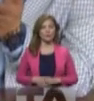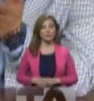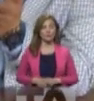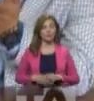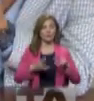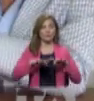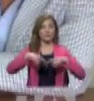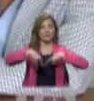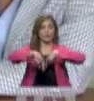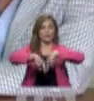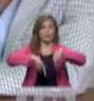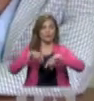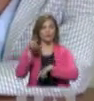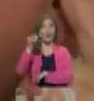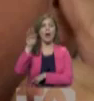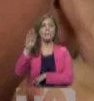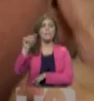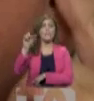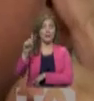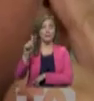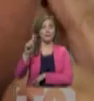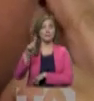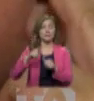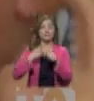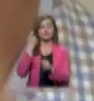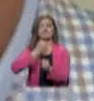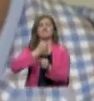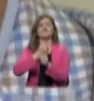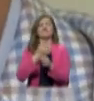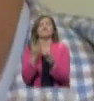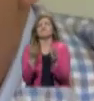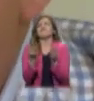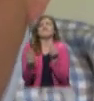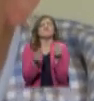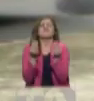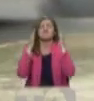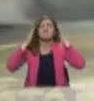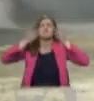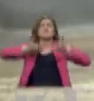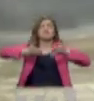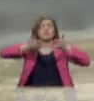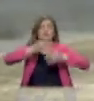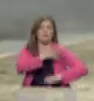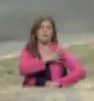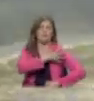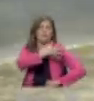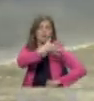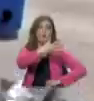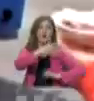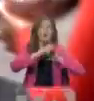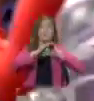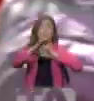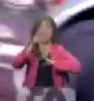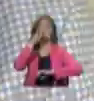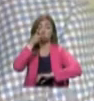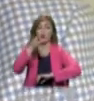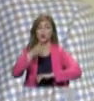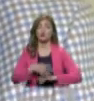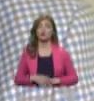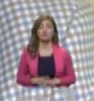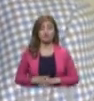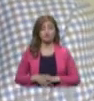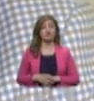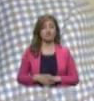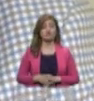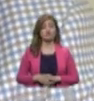el secretario de Movilidad, Guillermo Abad, la prioridad de su trabajo se va a enfocar en su gran mayoría en el fortalecimiento del transporte público. Si